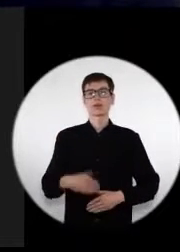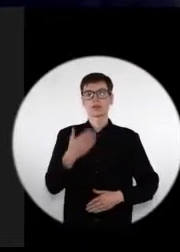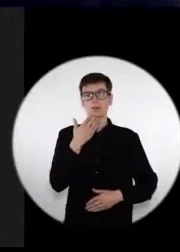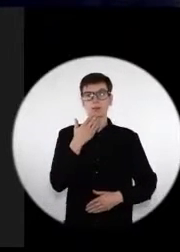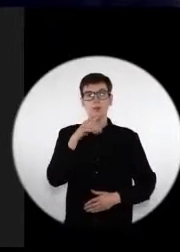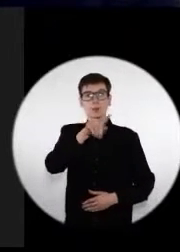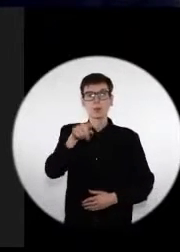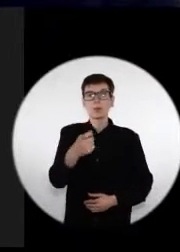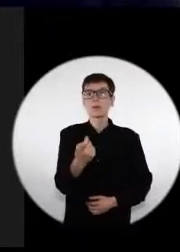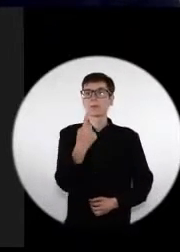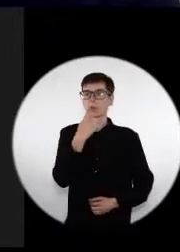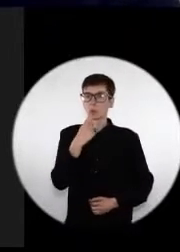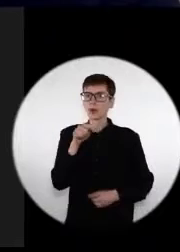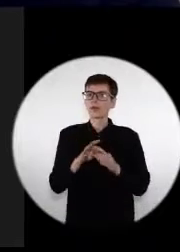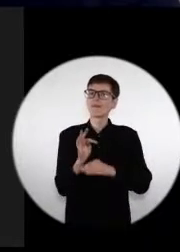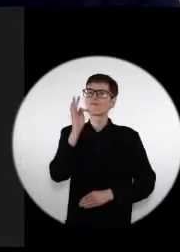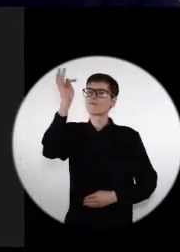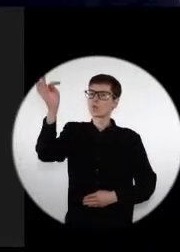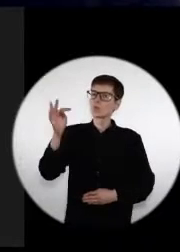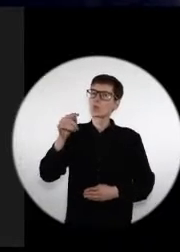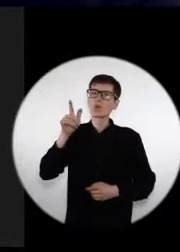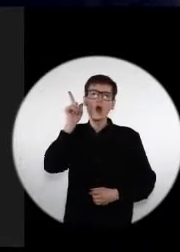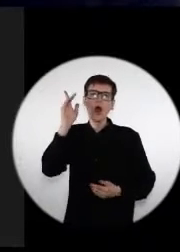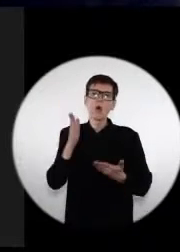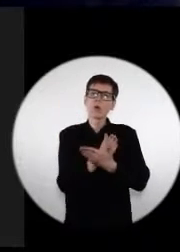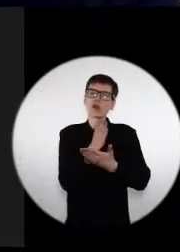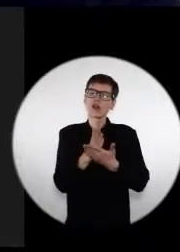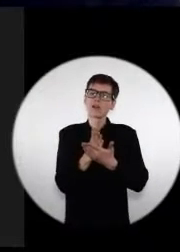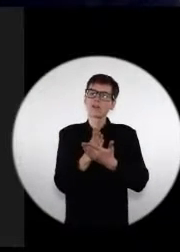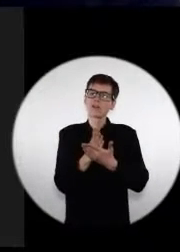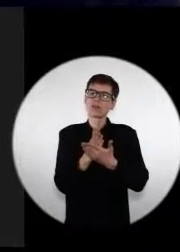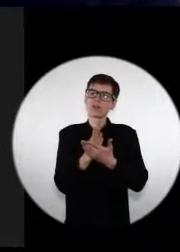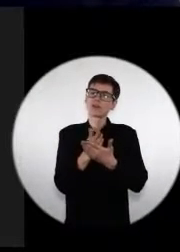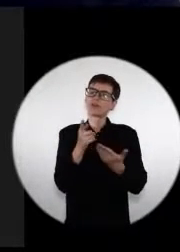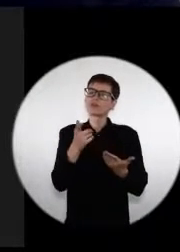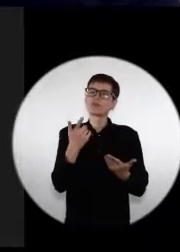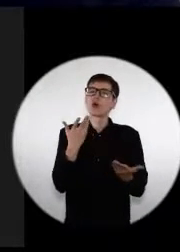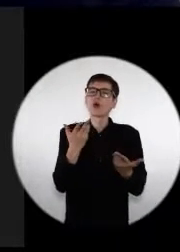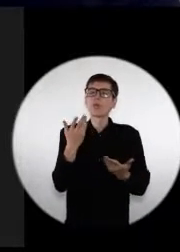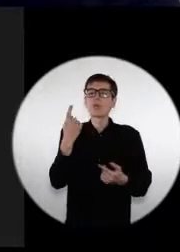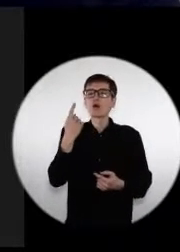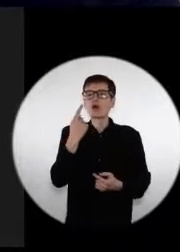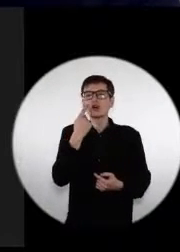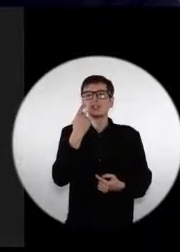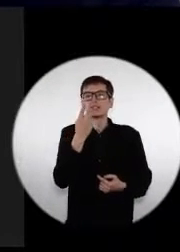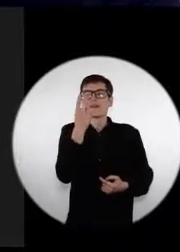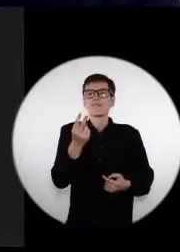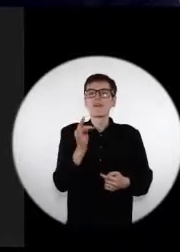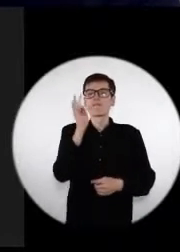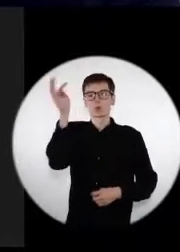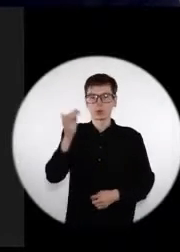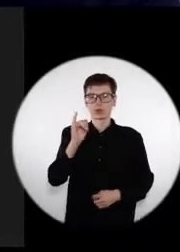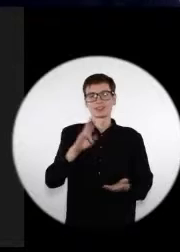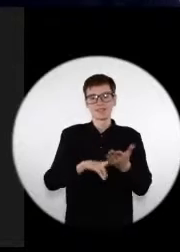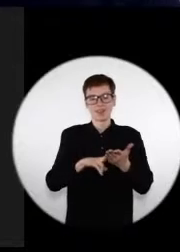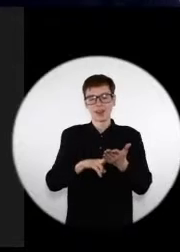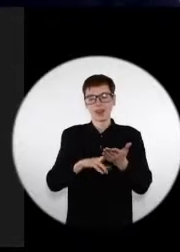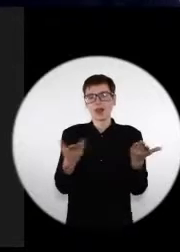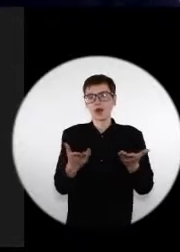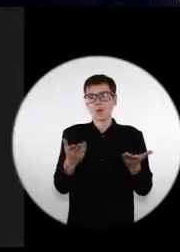este proceso que también fue importante y me preguntaste sobre el futuro de los